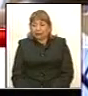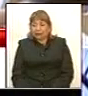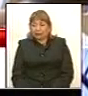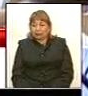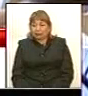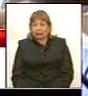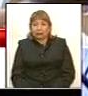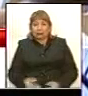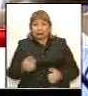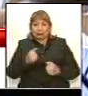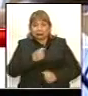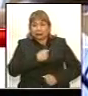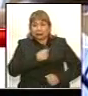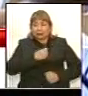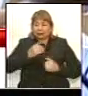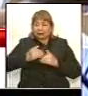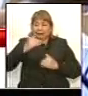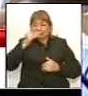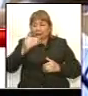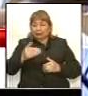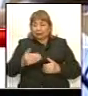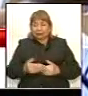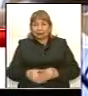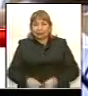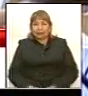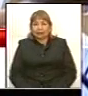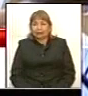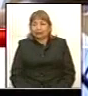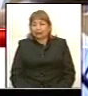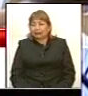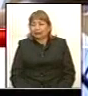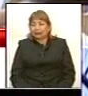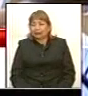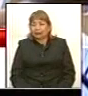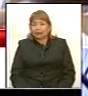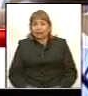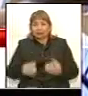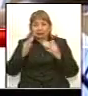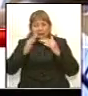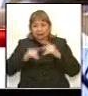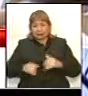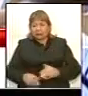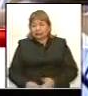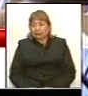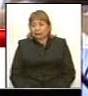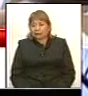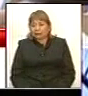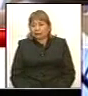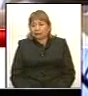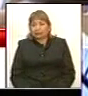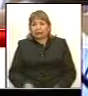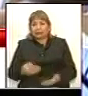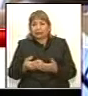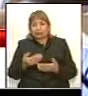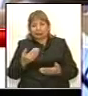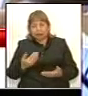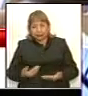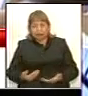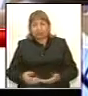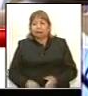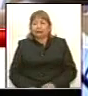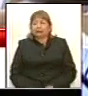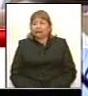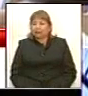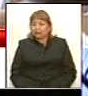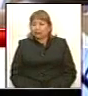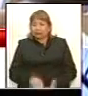la guardia, atrás del Palacio de Gobierno, o atrás del Rayito de Sol, hay otras casonas que se van a caer. Eso se llama prevención.